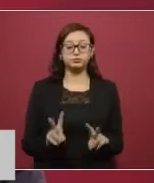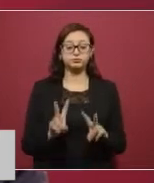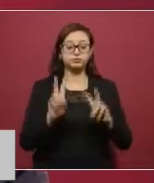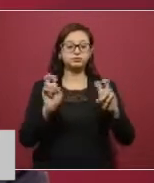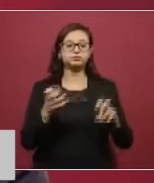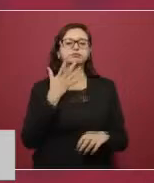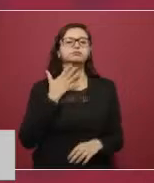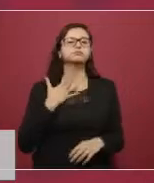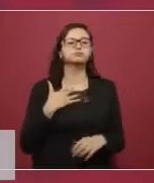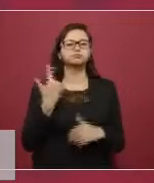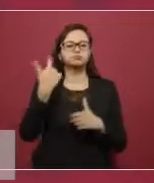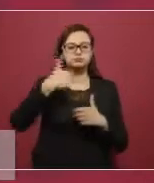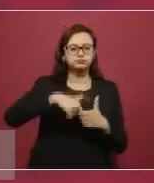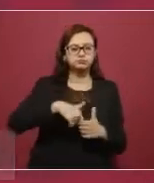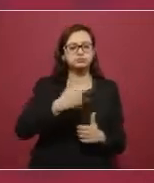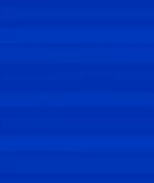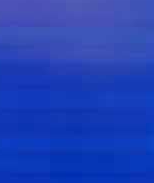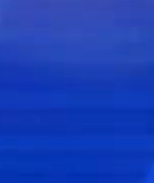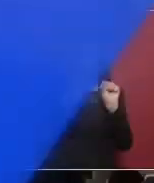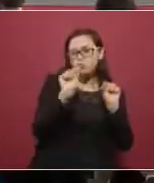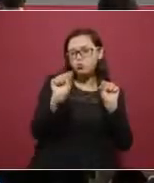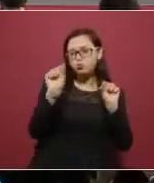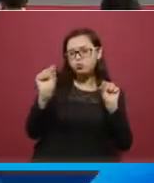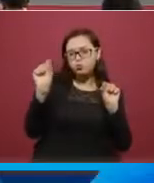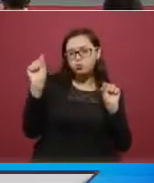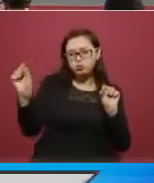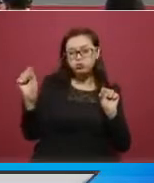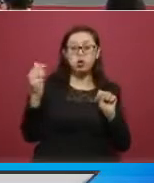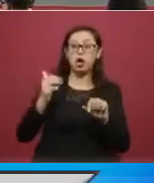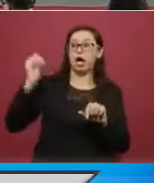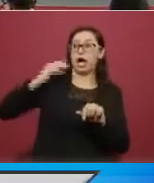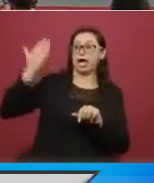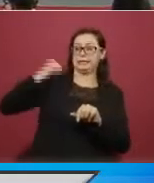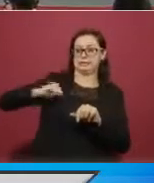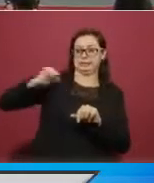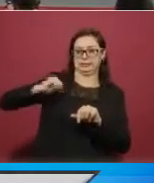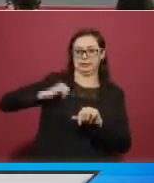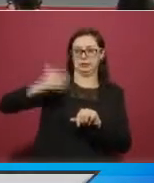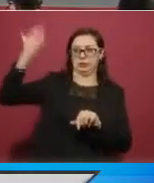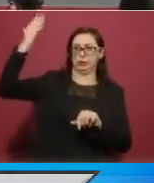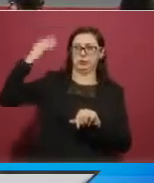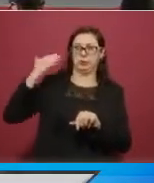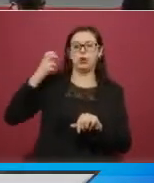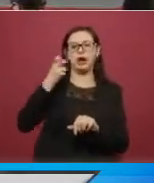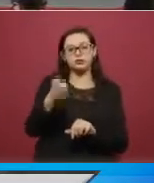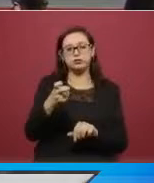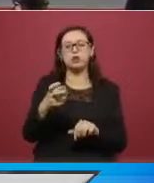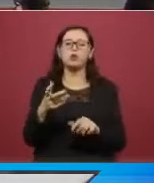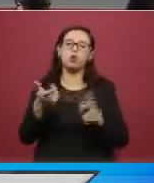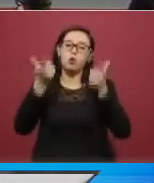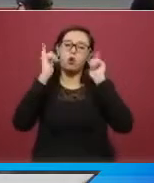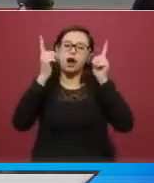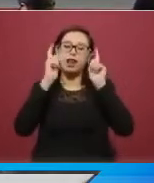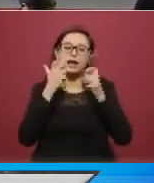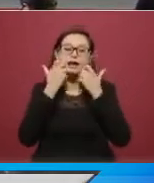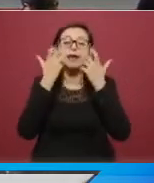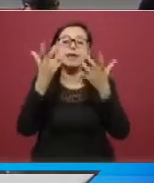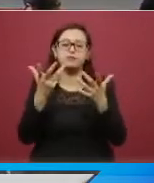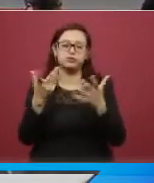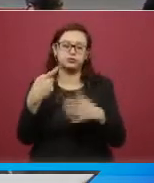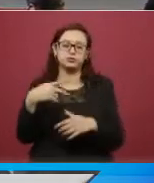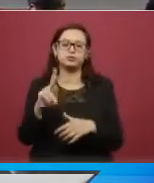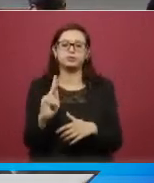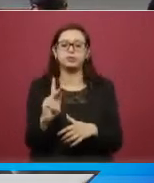del centro cultural más grande del mundo. Precios de combustibles. Se reafirma el compromiso de no aumentar los precios de